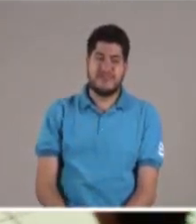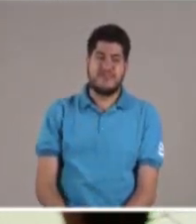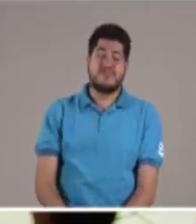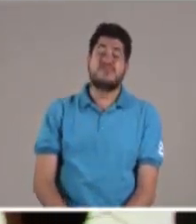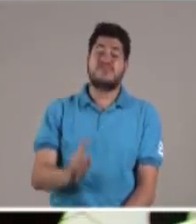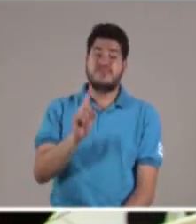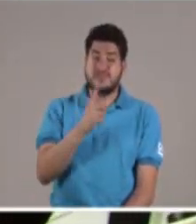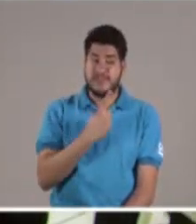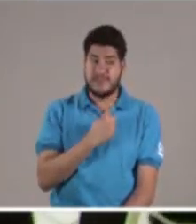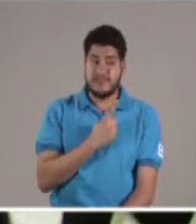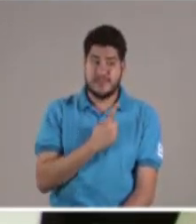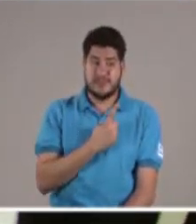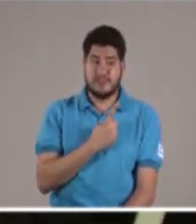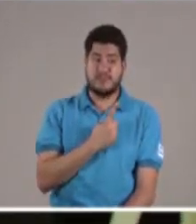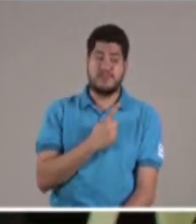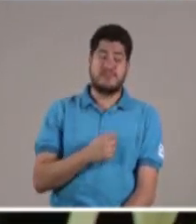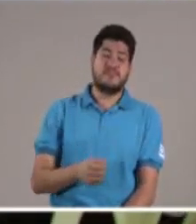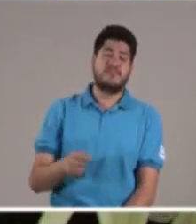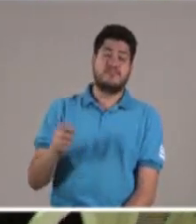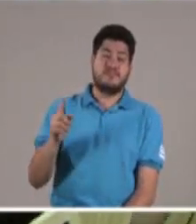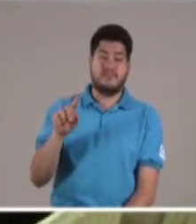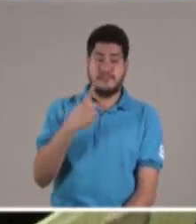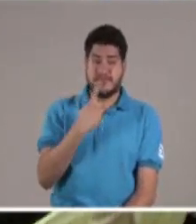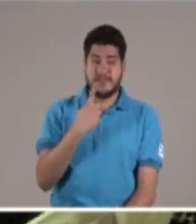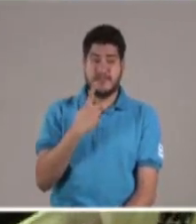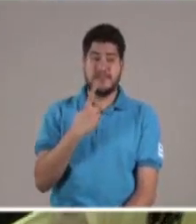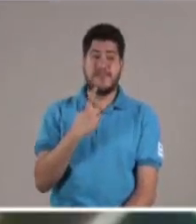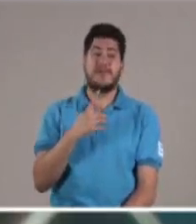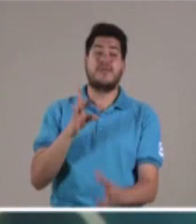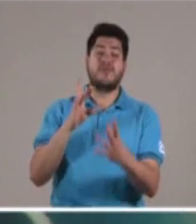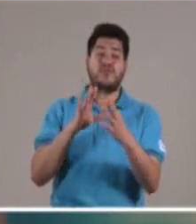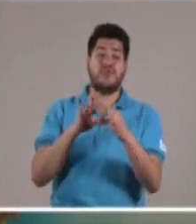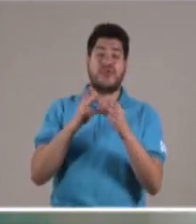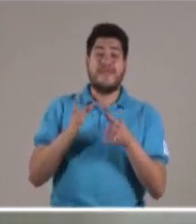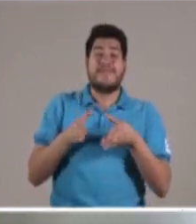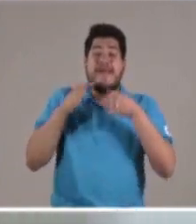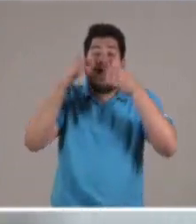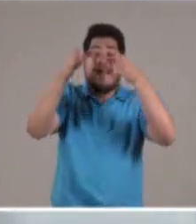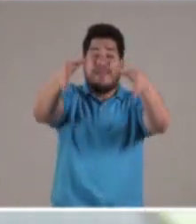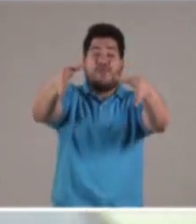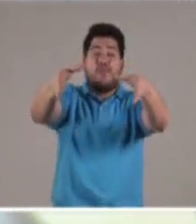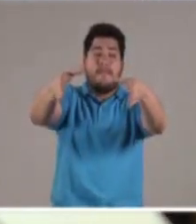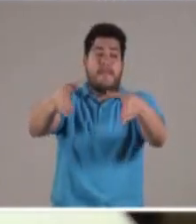primero primero resucitó de la tumba